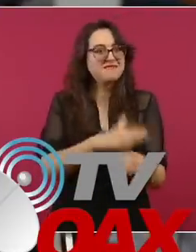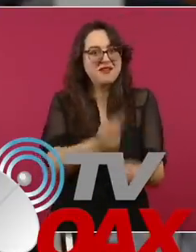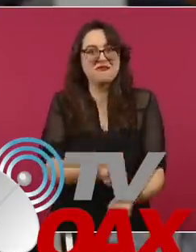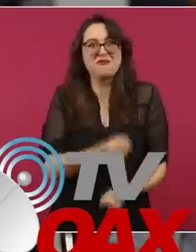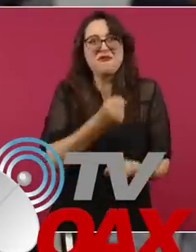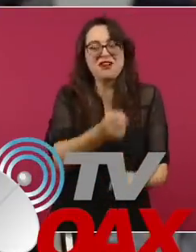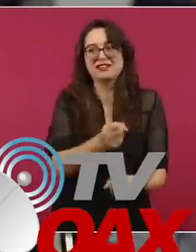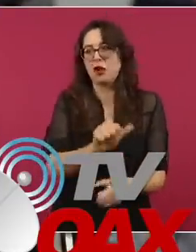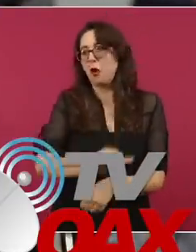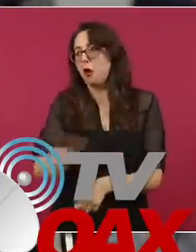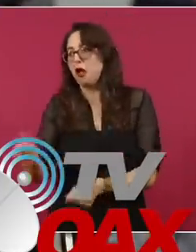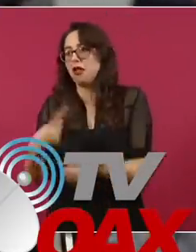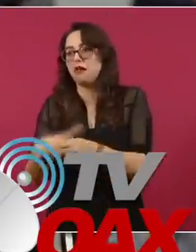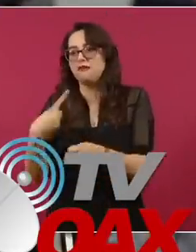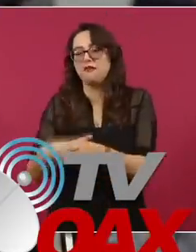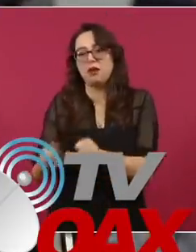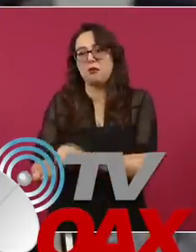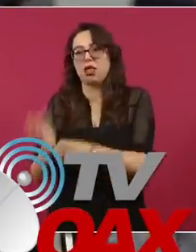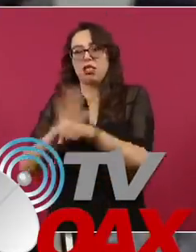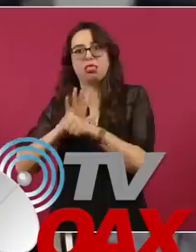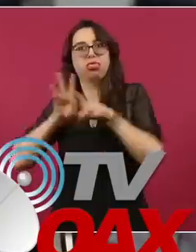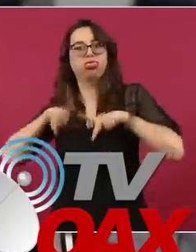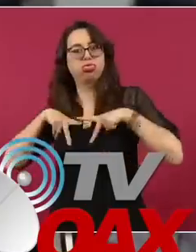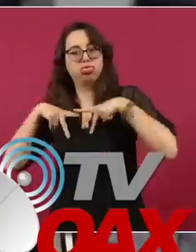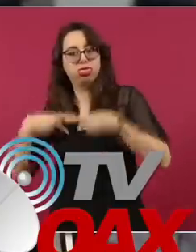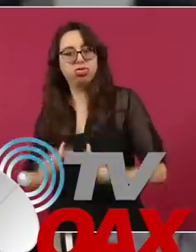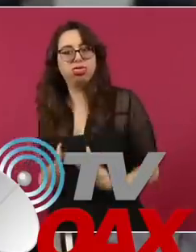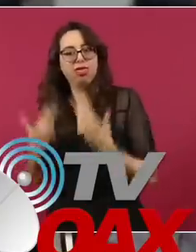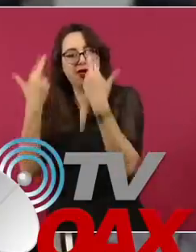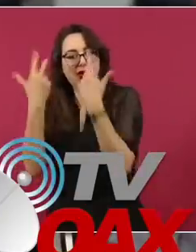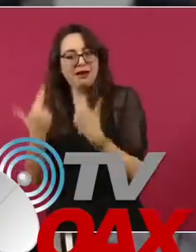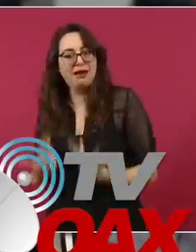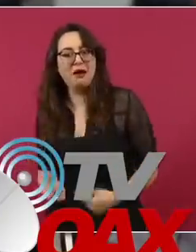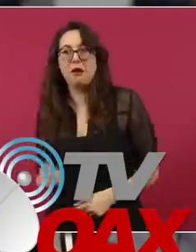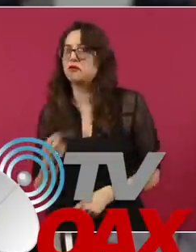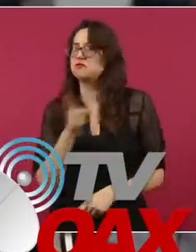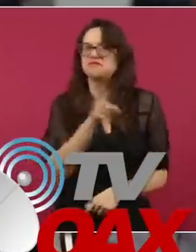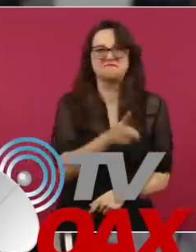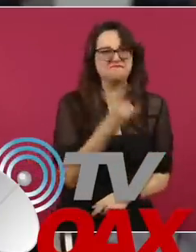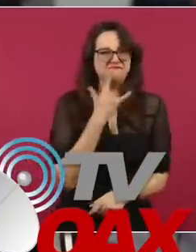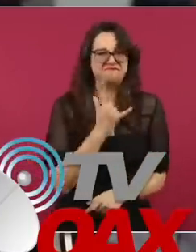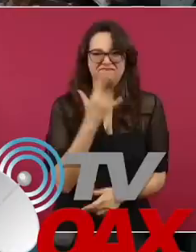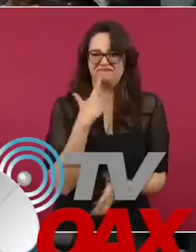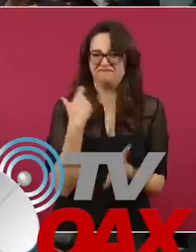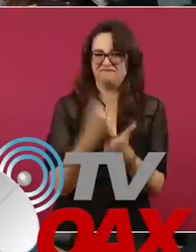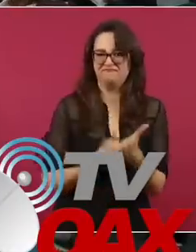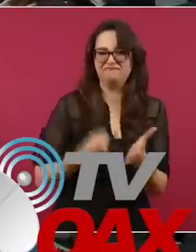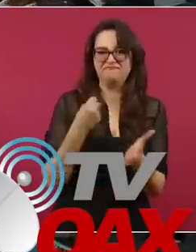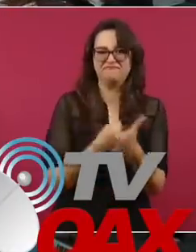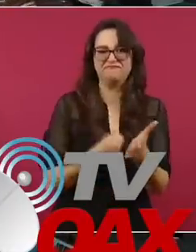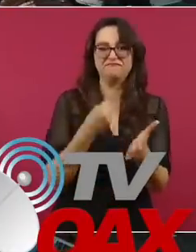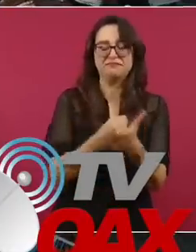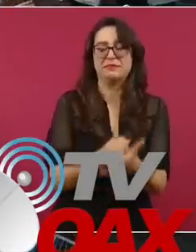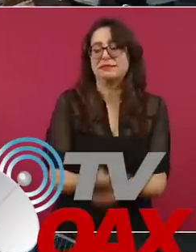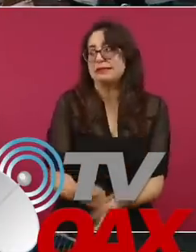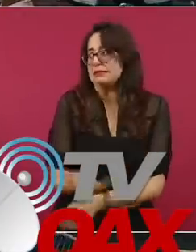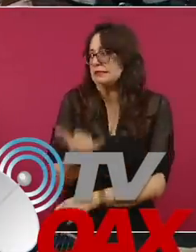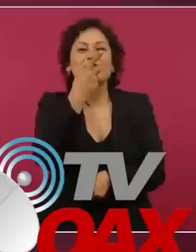decir también, no sea manera de anécdota, no sé si le estoy robándome un